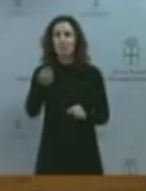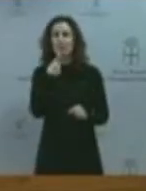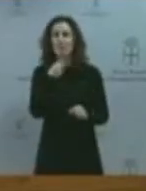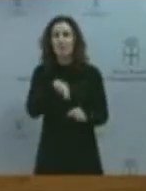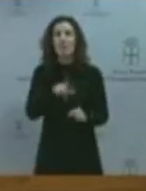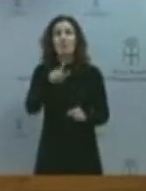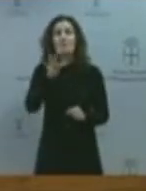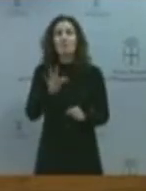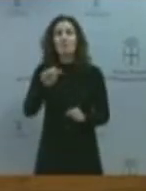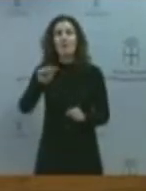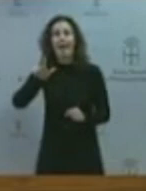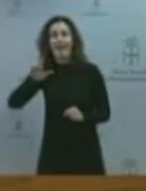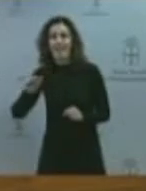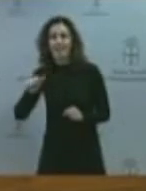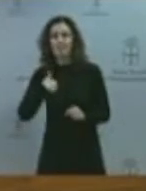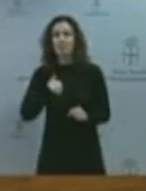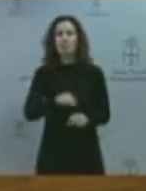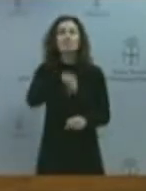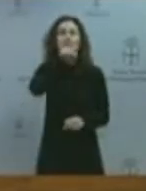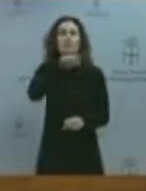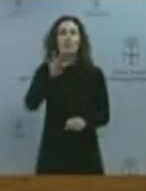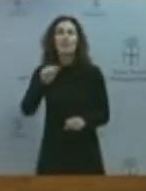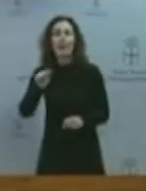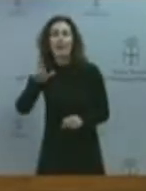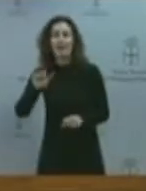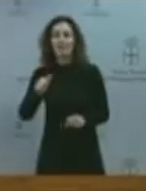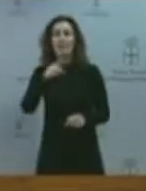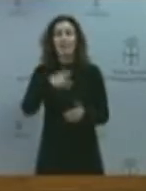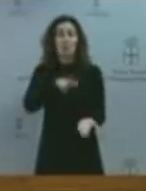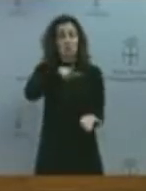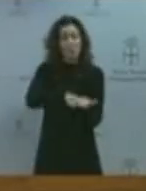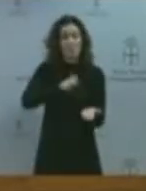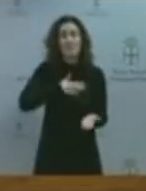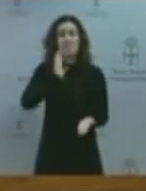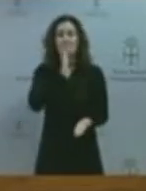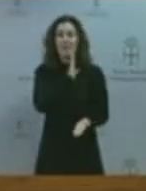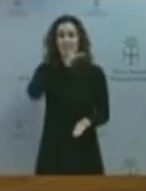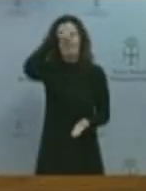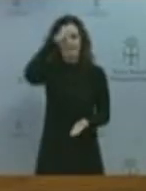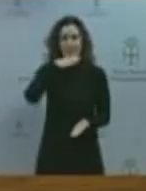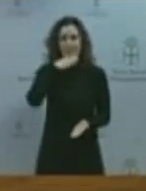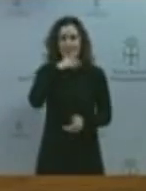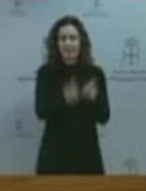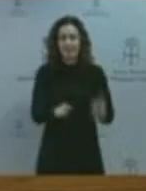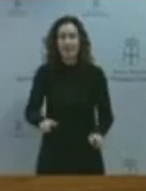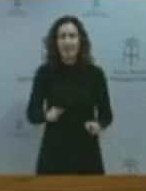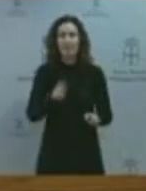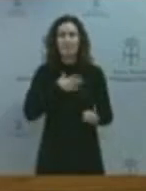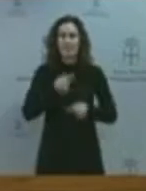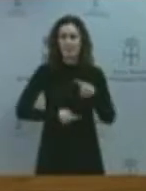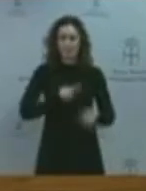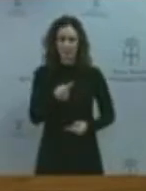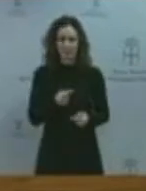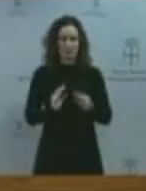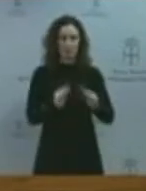é la lengua de miña madre, de mío padre e de a xente que ten que ver con a miña familia. De maneira